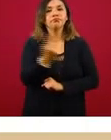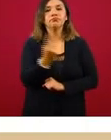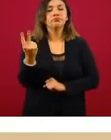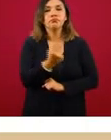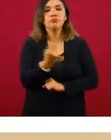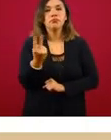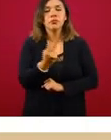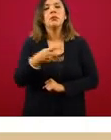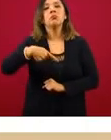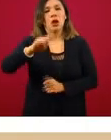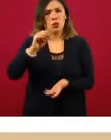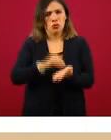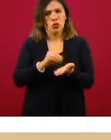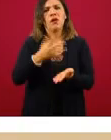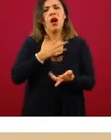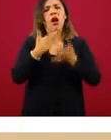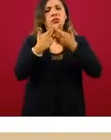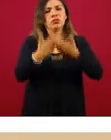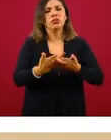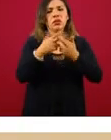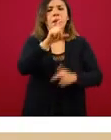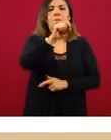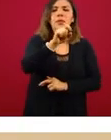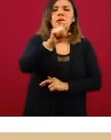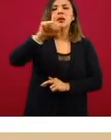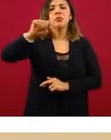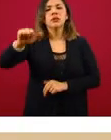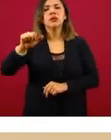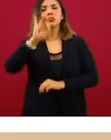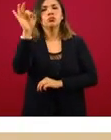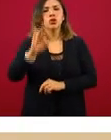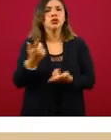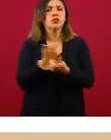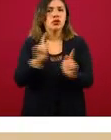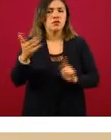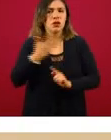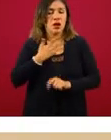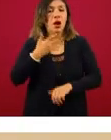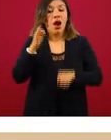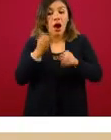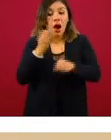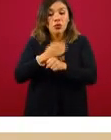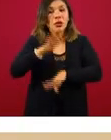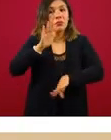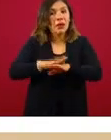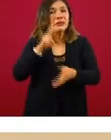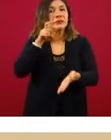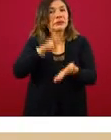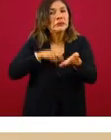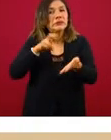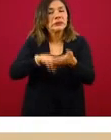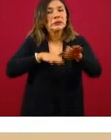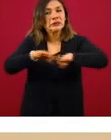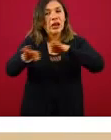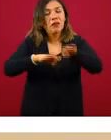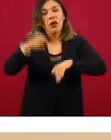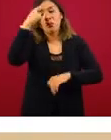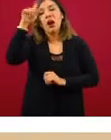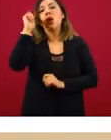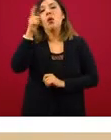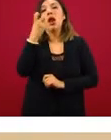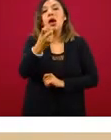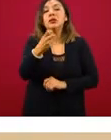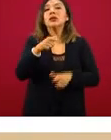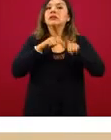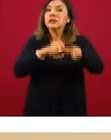respectivamente, aunque todavía tienen 20 y 26% de disponibilidad. Se está trabajando continuamente para que esa disponibilidad